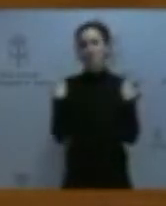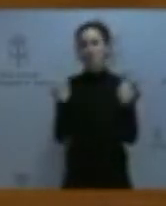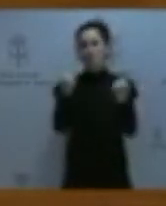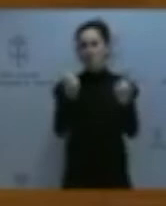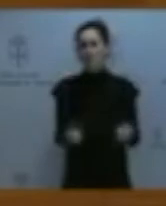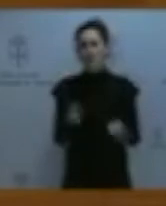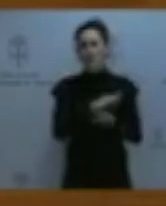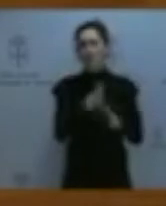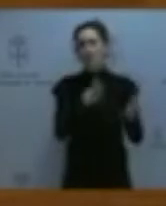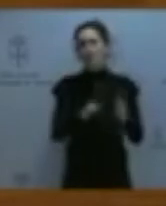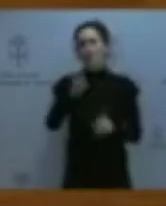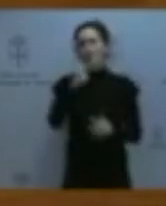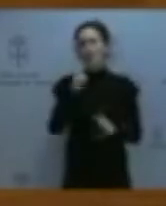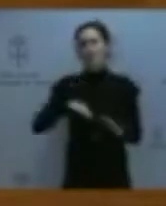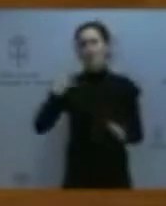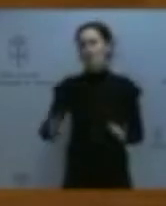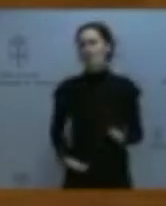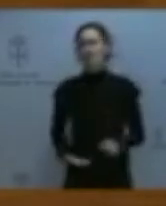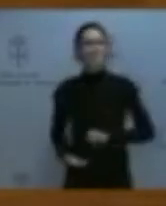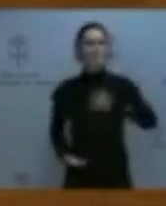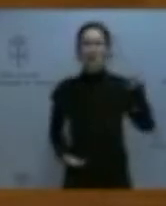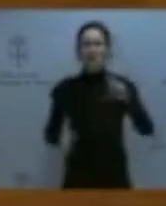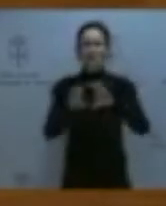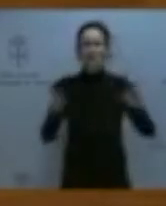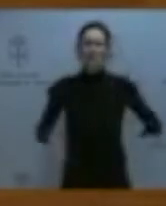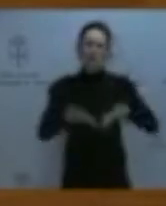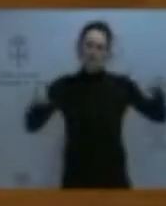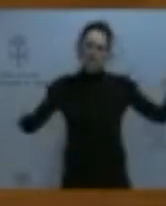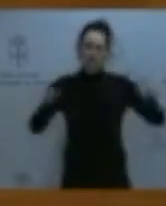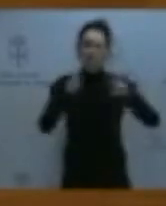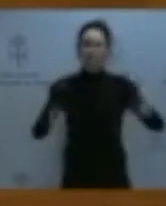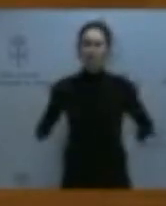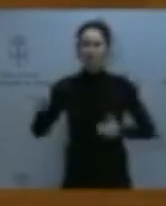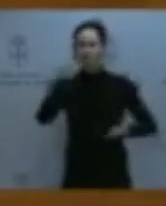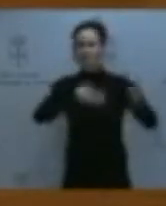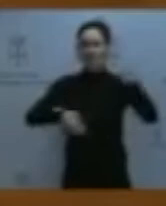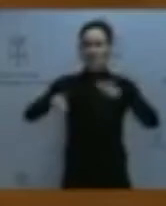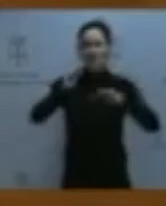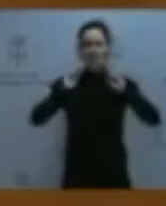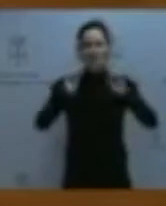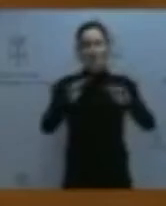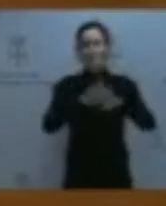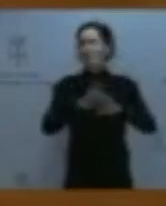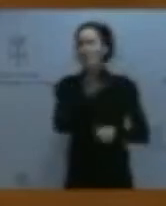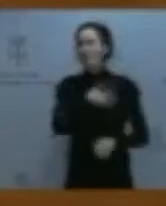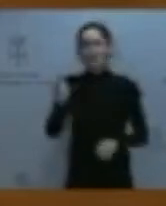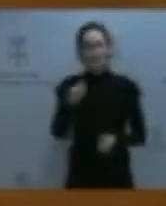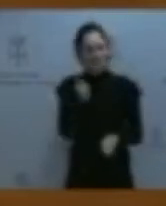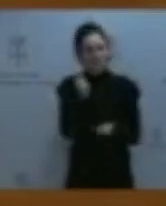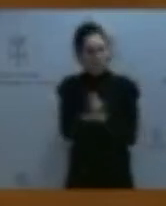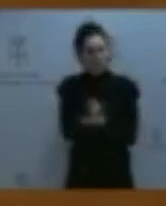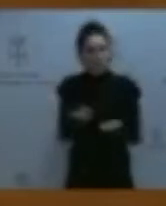un 90% las grandes fortunas, como ya dije, y las grandes empresas también. Ustedes, Foro Asturias, proponen hoy aquí la bonificación